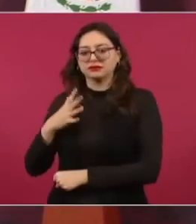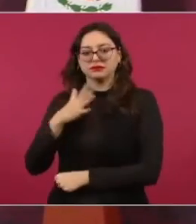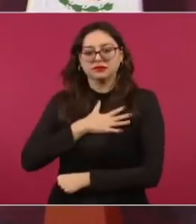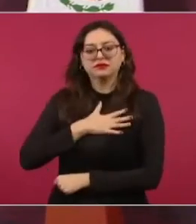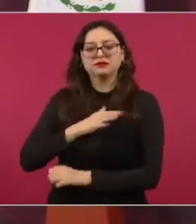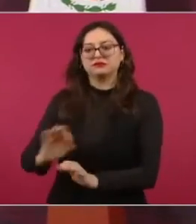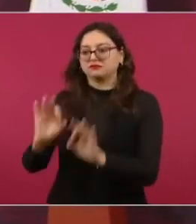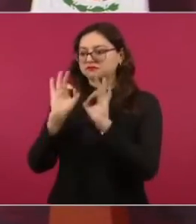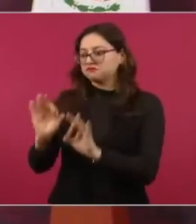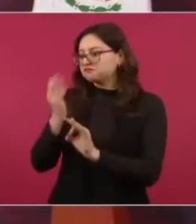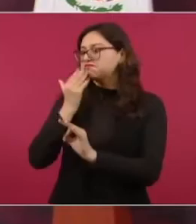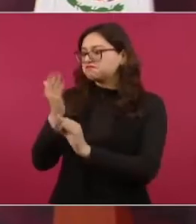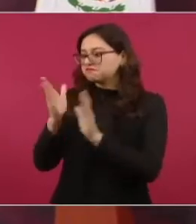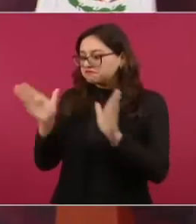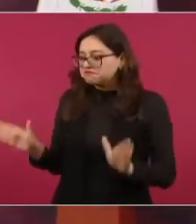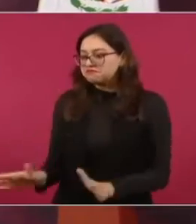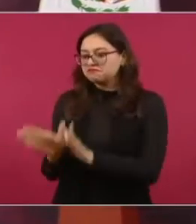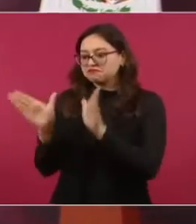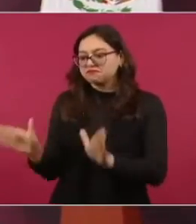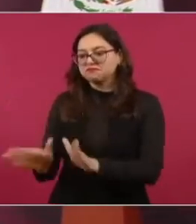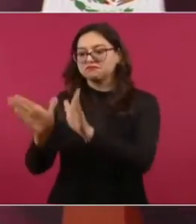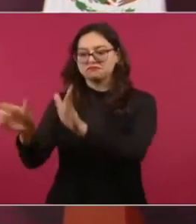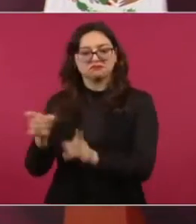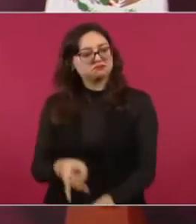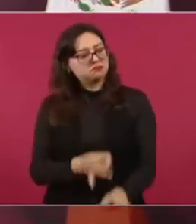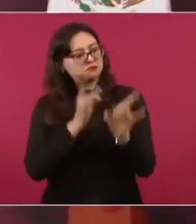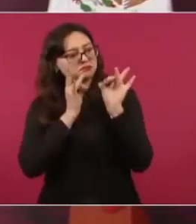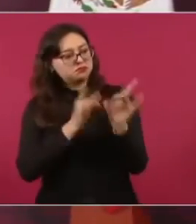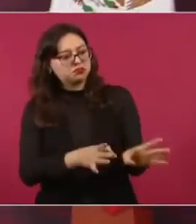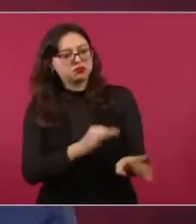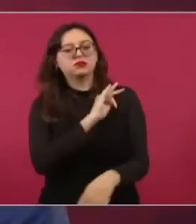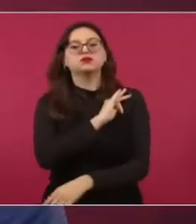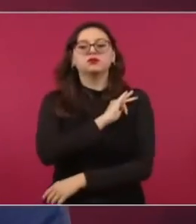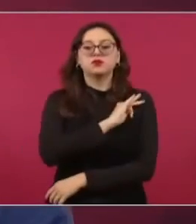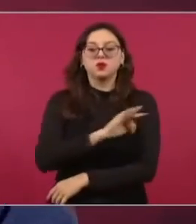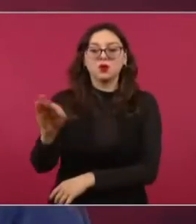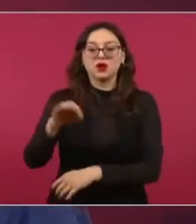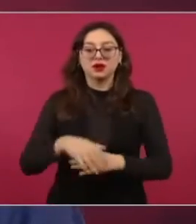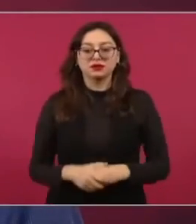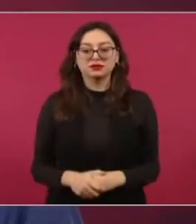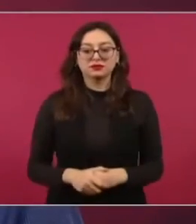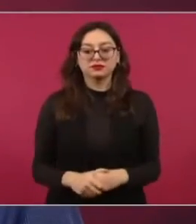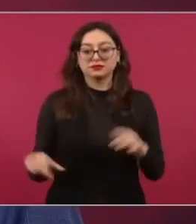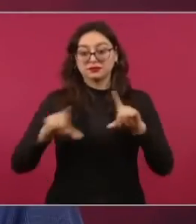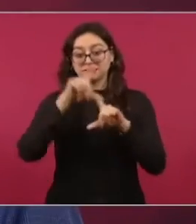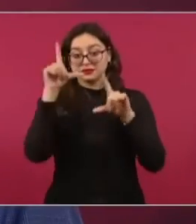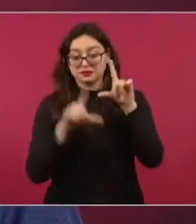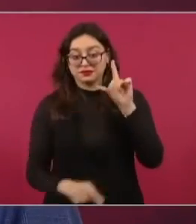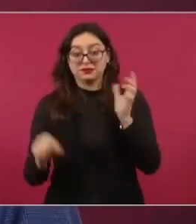pues una herencia extraordinaria de valores.